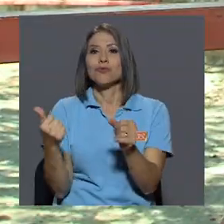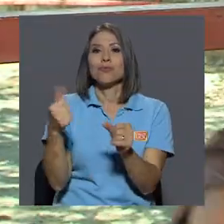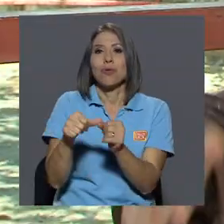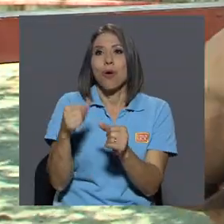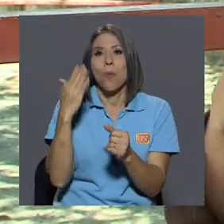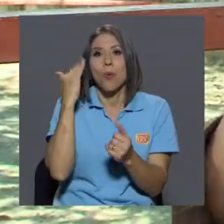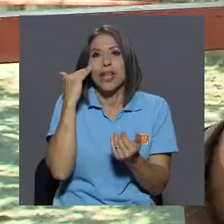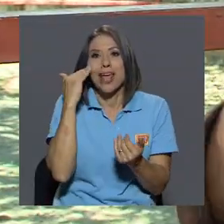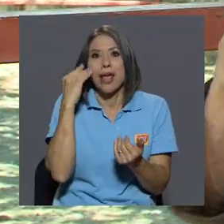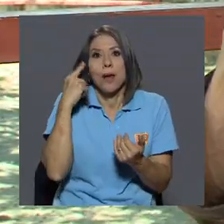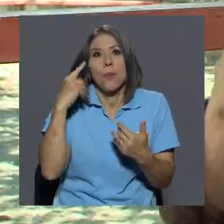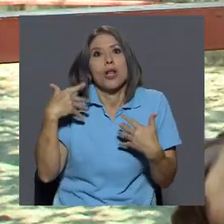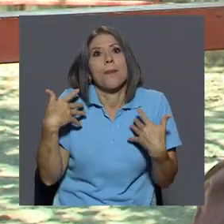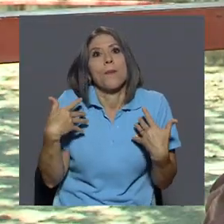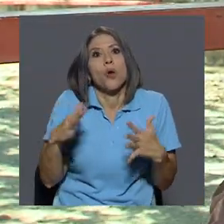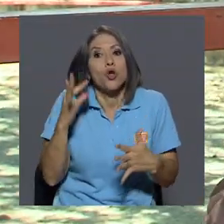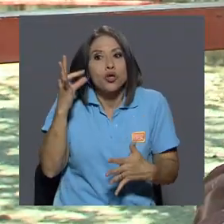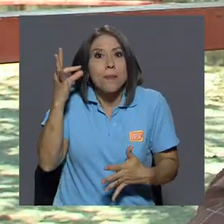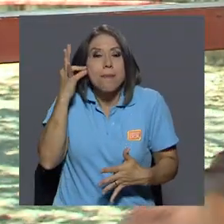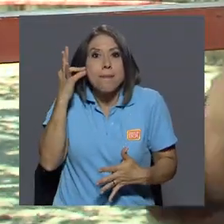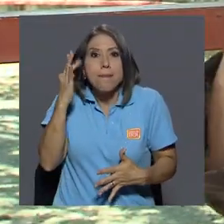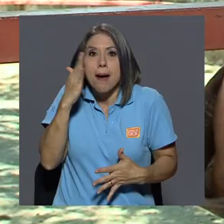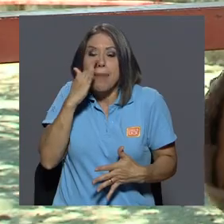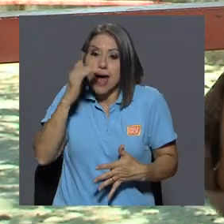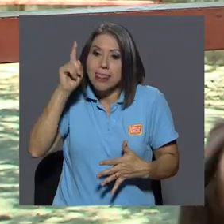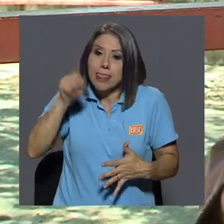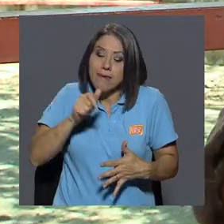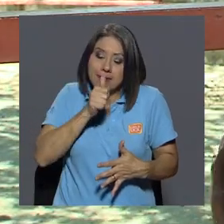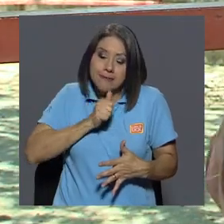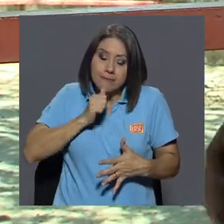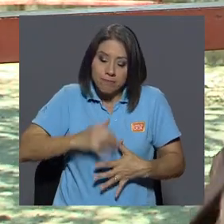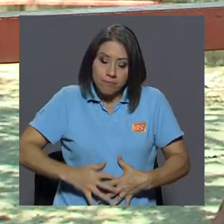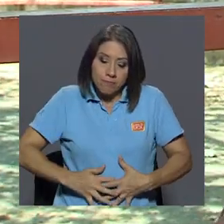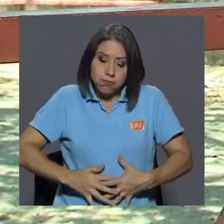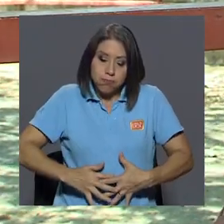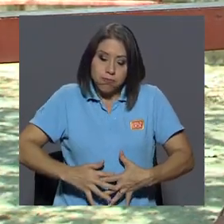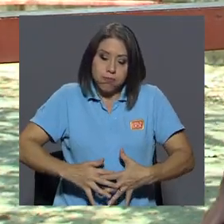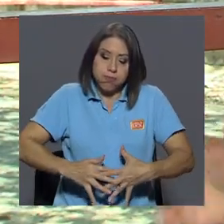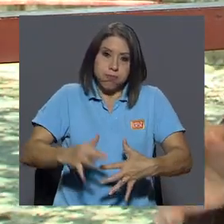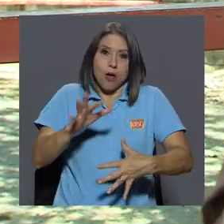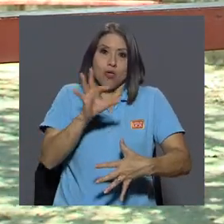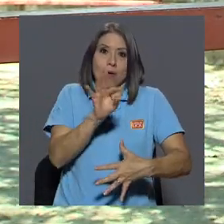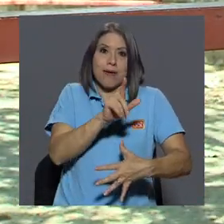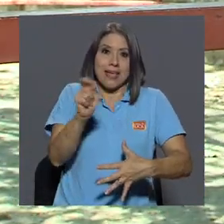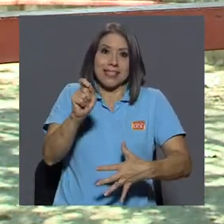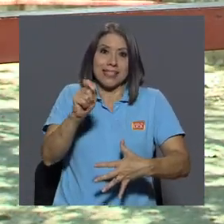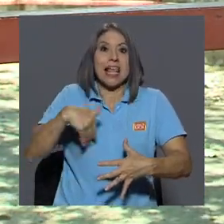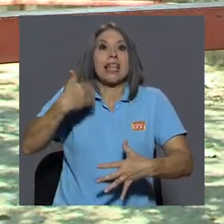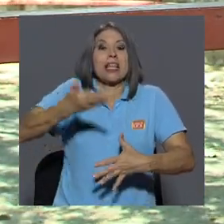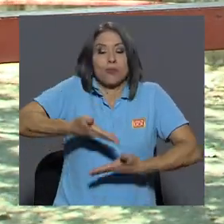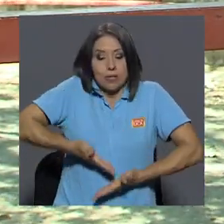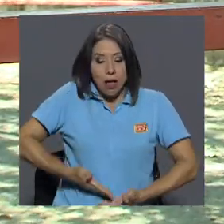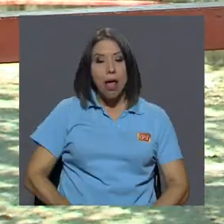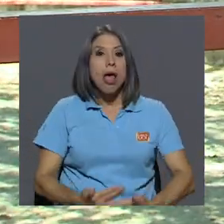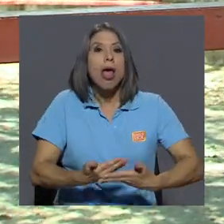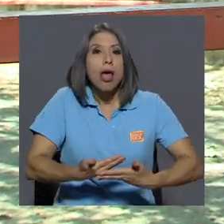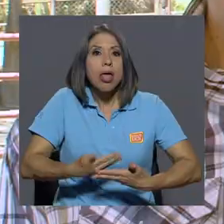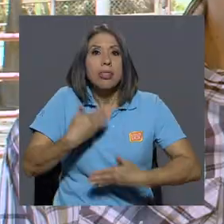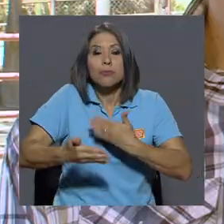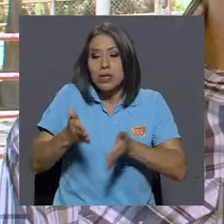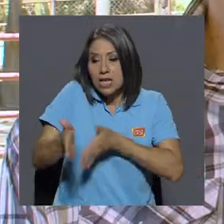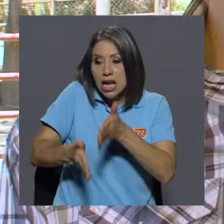encima. 9 meses con la cría en el estómago, después parirlo, después criarlo, y no mencionan el apellido. Es un